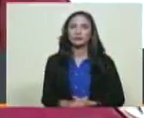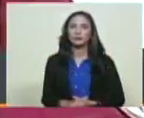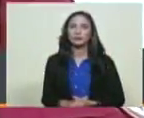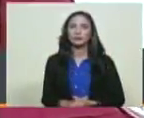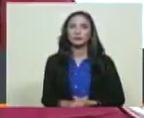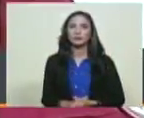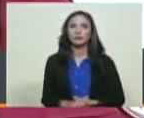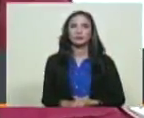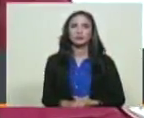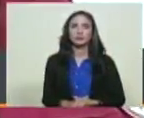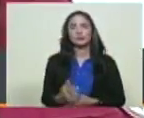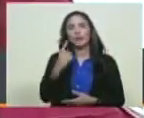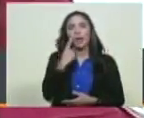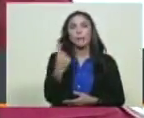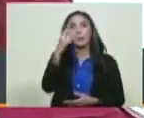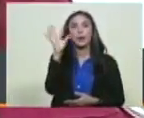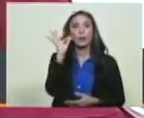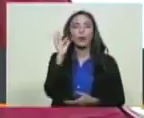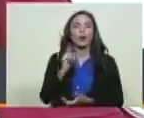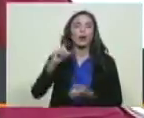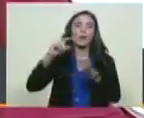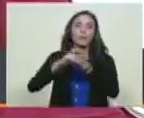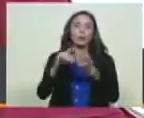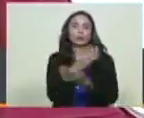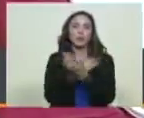la primera combatiente